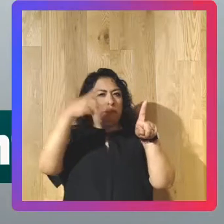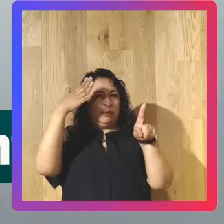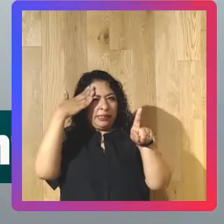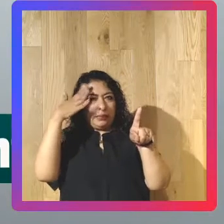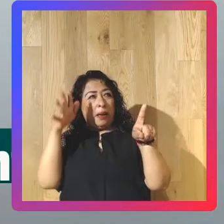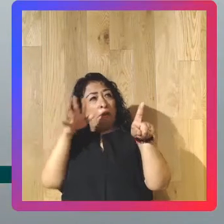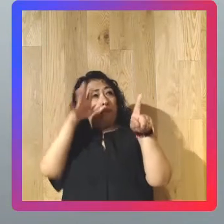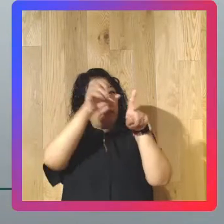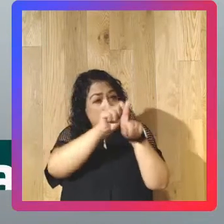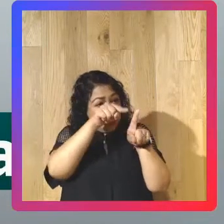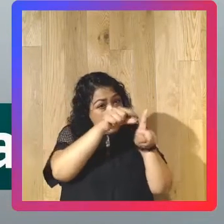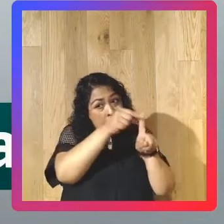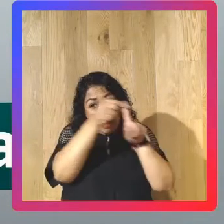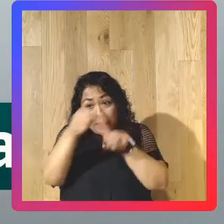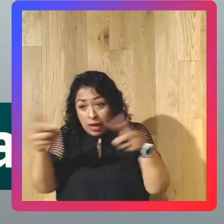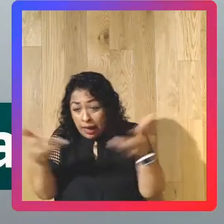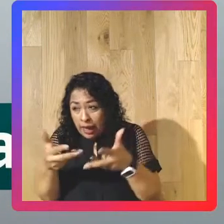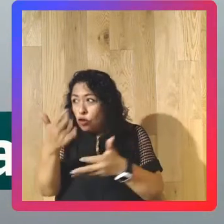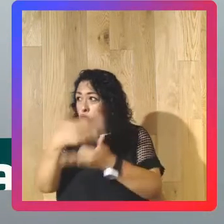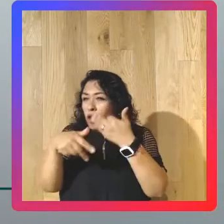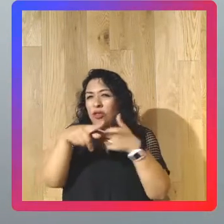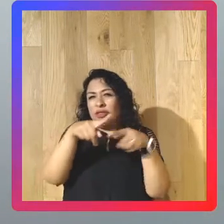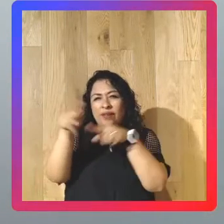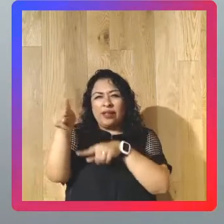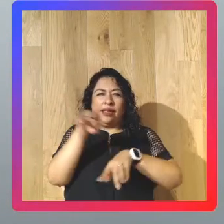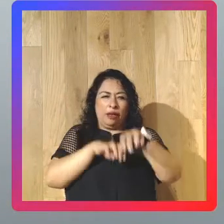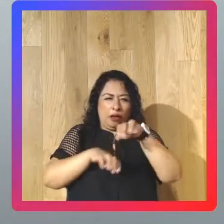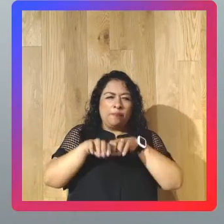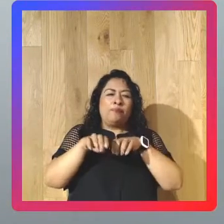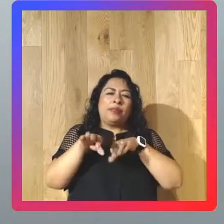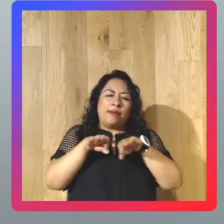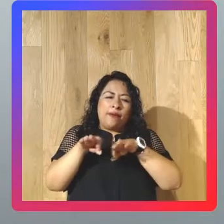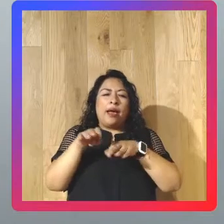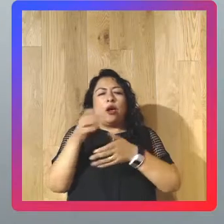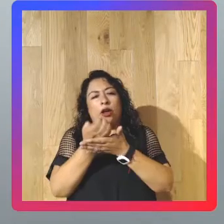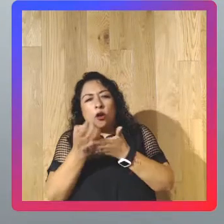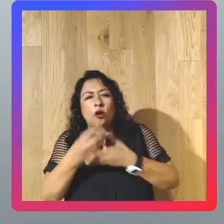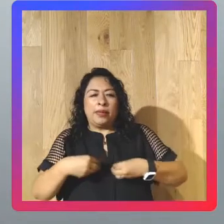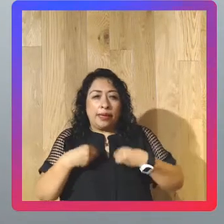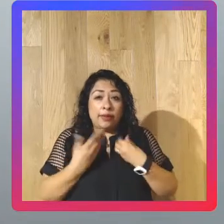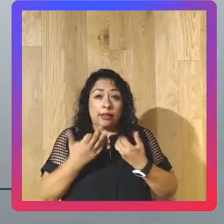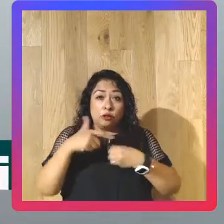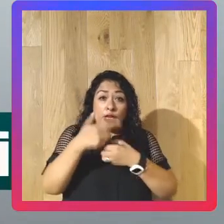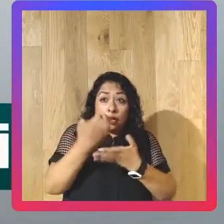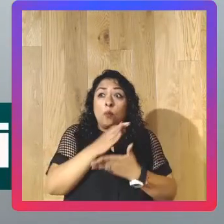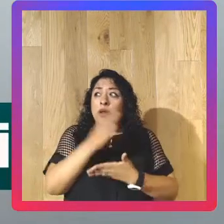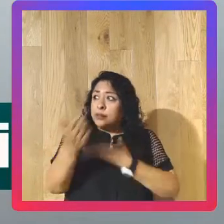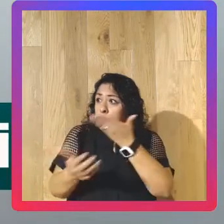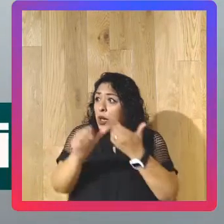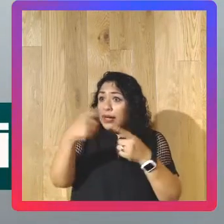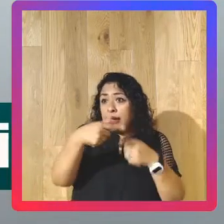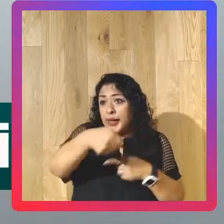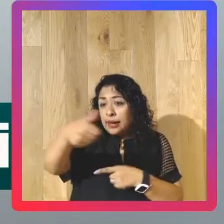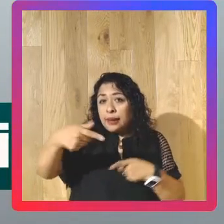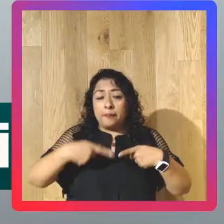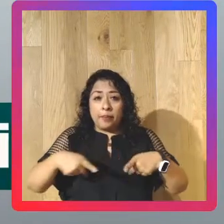fin y el agente de toda actividad económica, que la empresa y la vida socioeconómica se ponga al servicio de la persona y